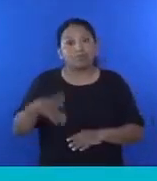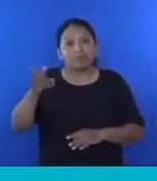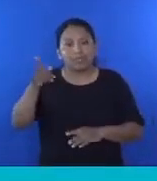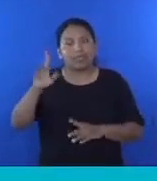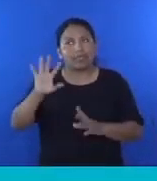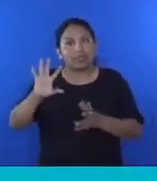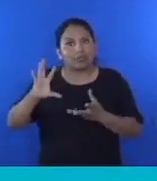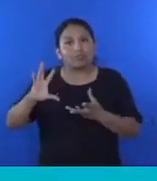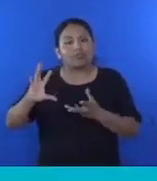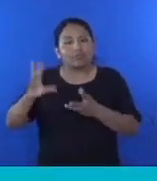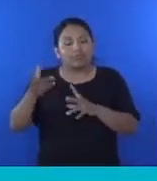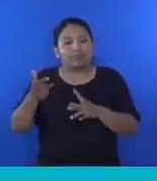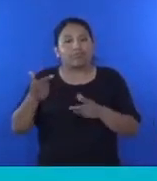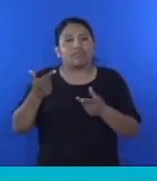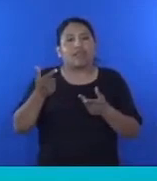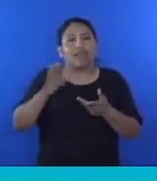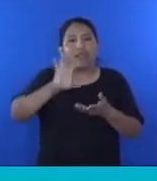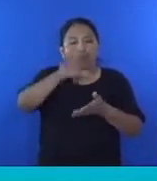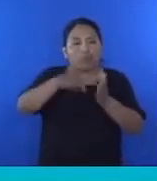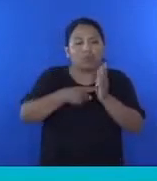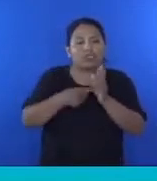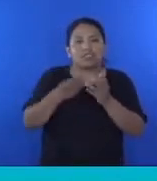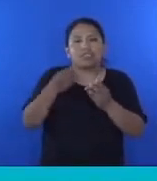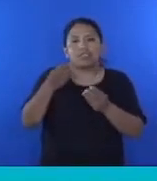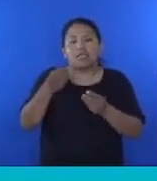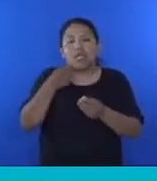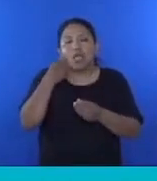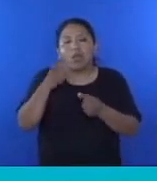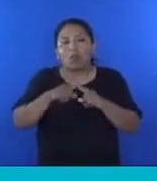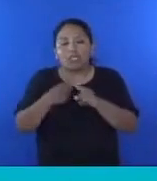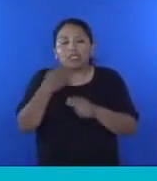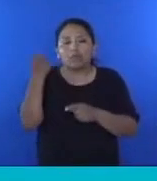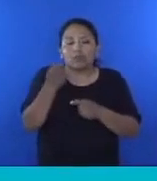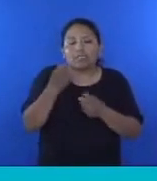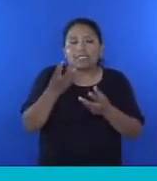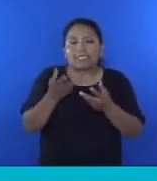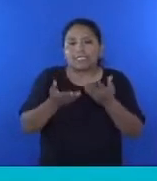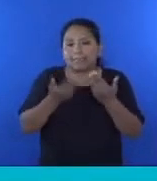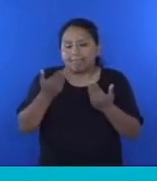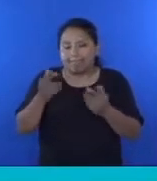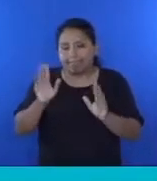también contribuye a desfinanciar las políticas importantes de la provincia de Buenos Aires.